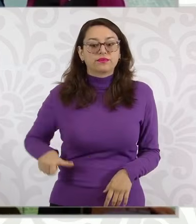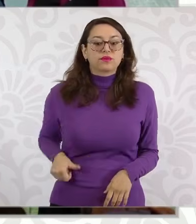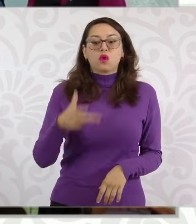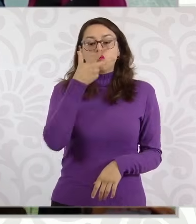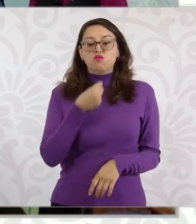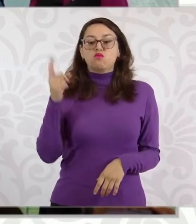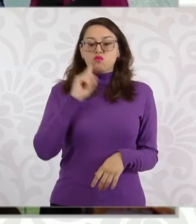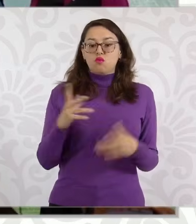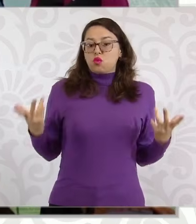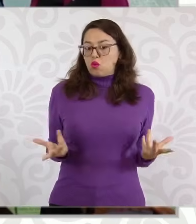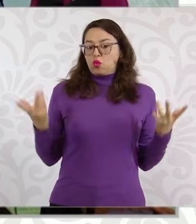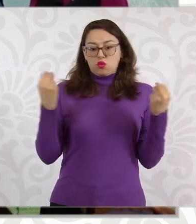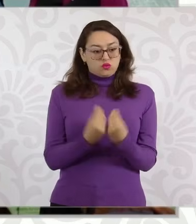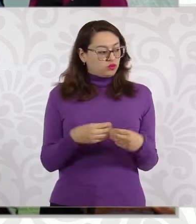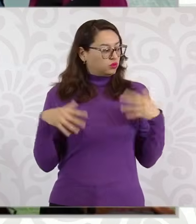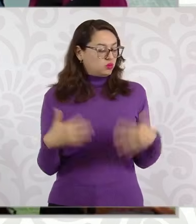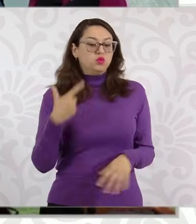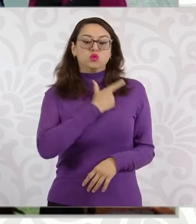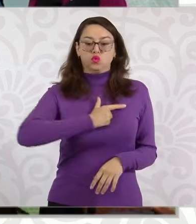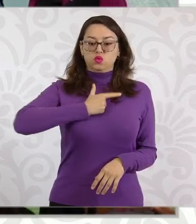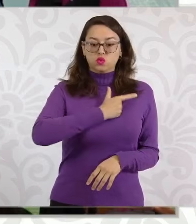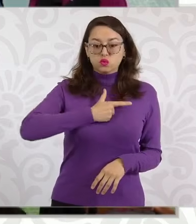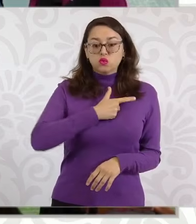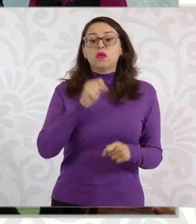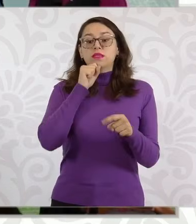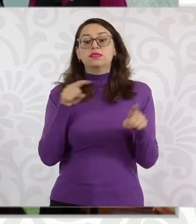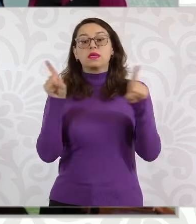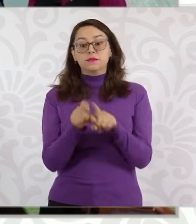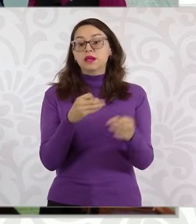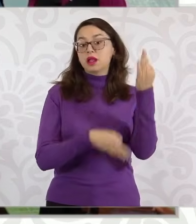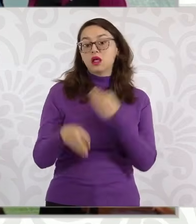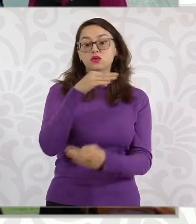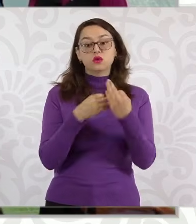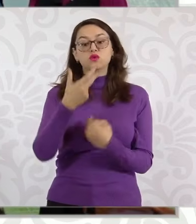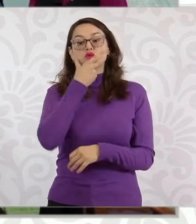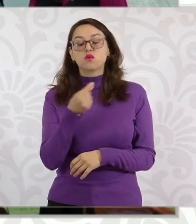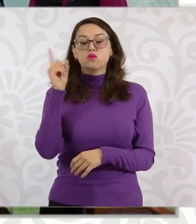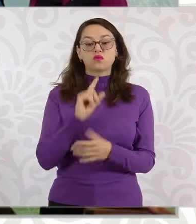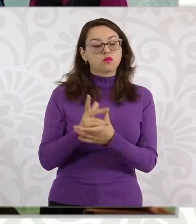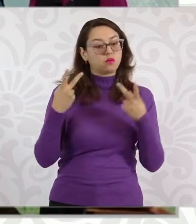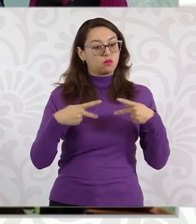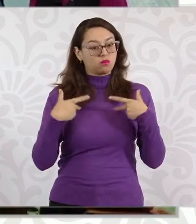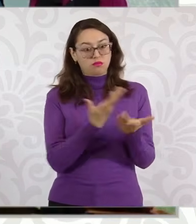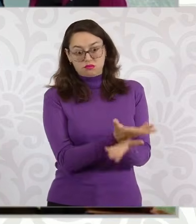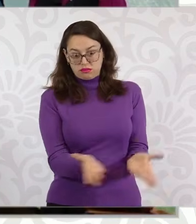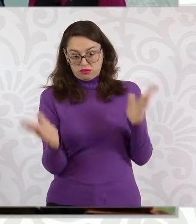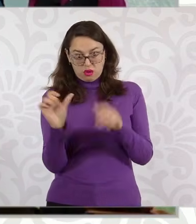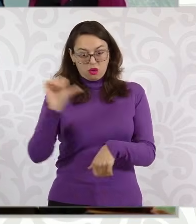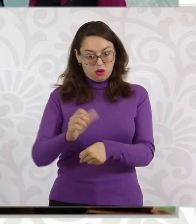me da mucho gusto poder estar el día de hoy aquí, también a todas y todos los ciudadanos que nos acompañan el día de